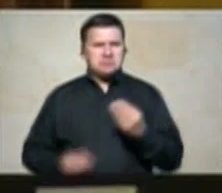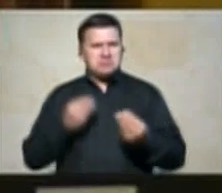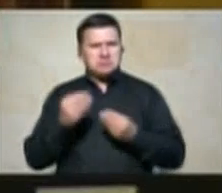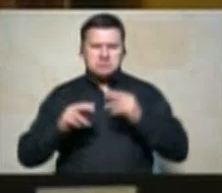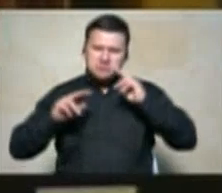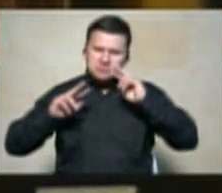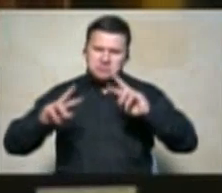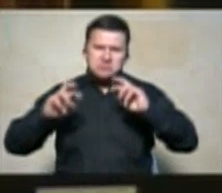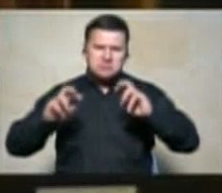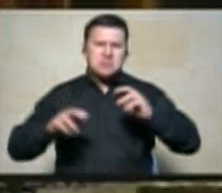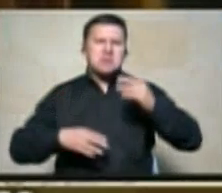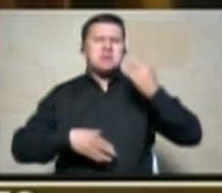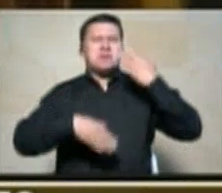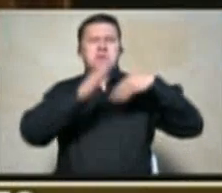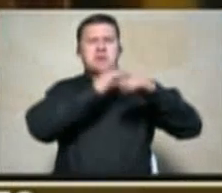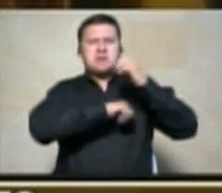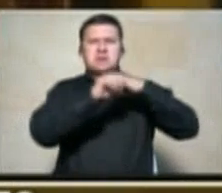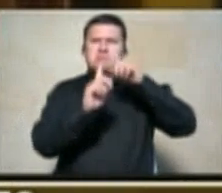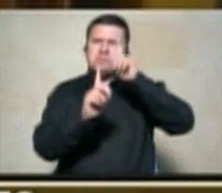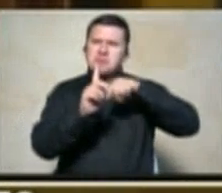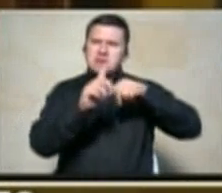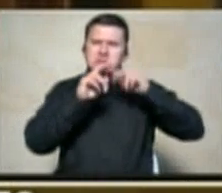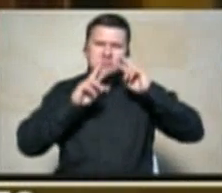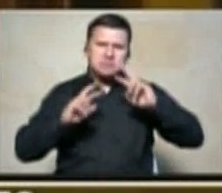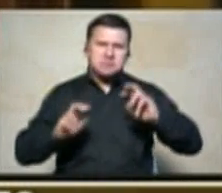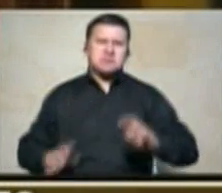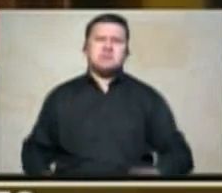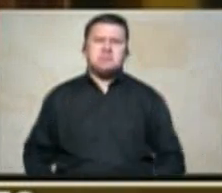que, a pesar de haber sido